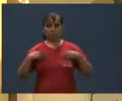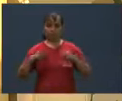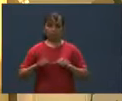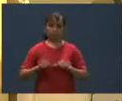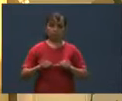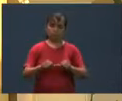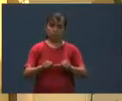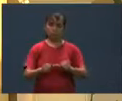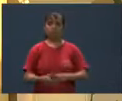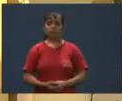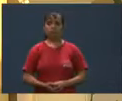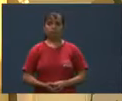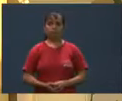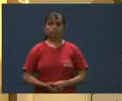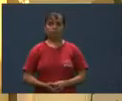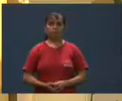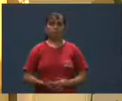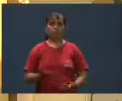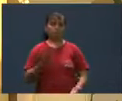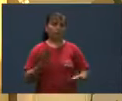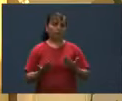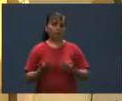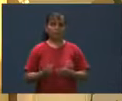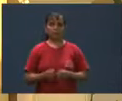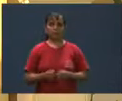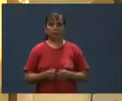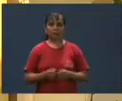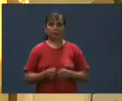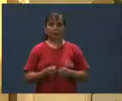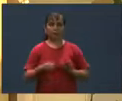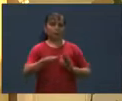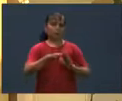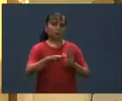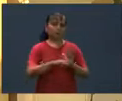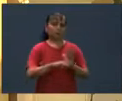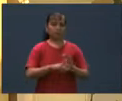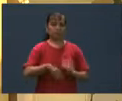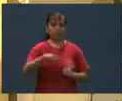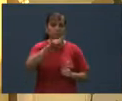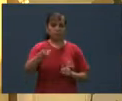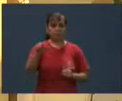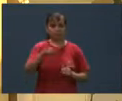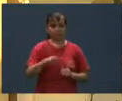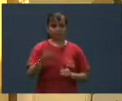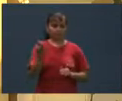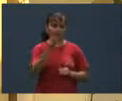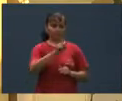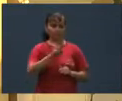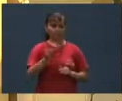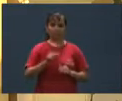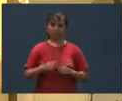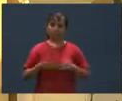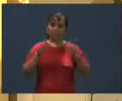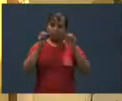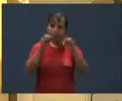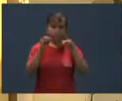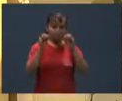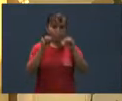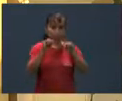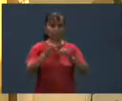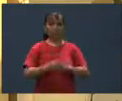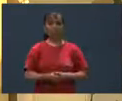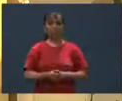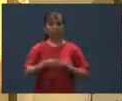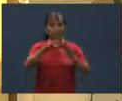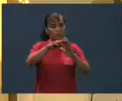Hay quienes han visto de una manera negativa los mandamientos, diciendo son prohibiciones, pero más bien son orientaciones.